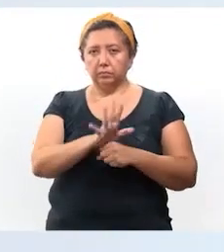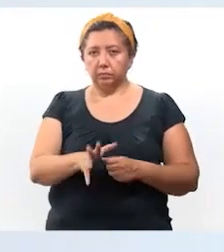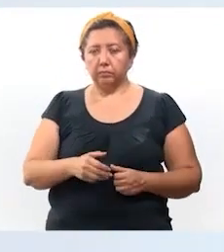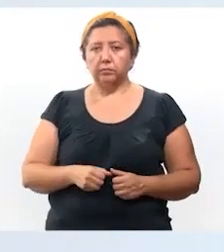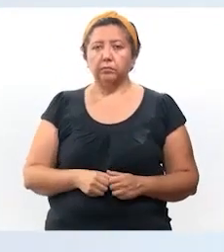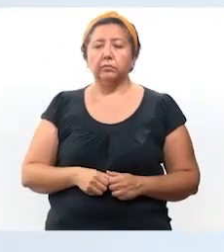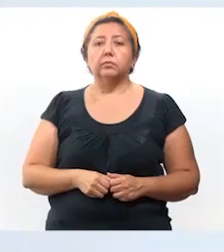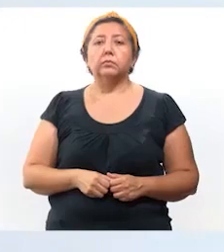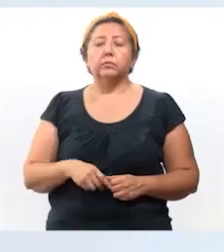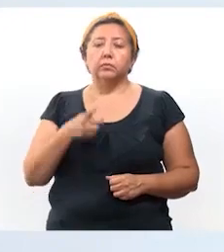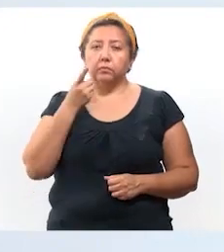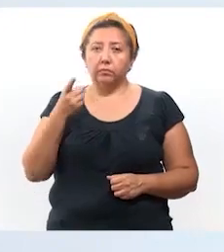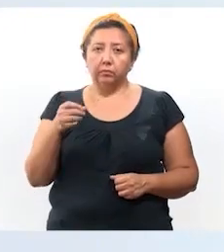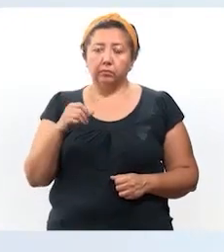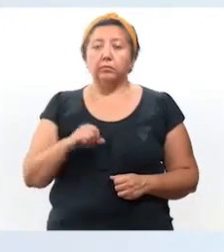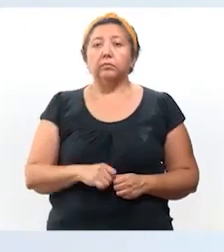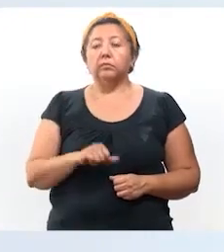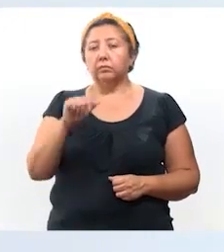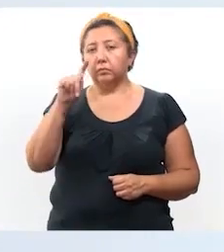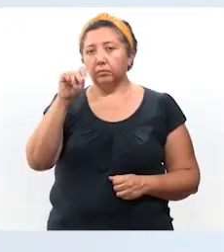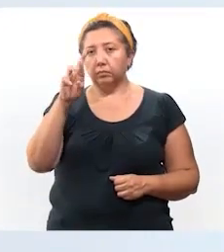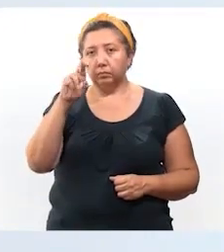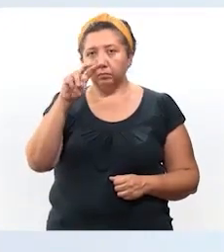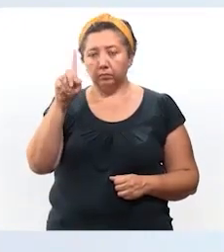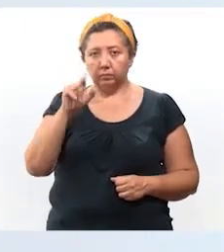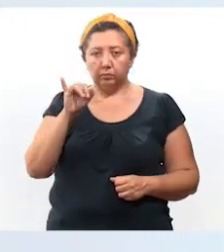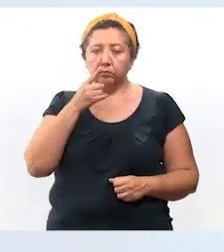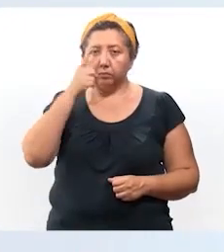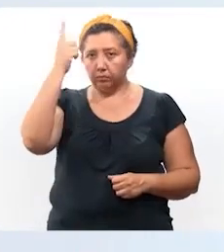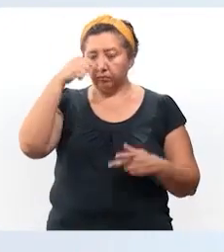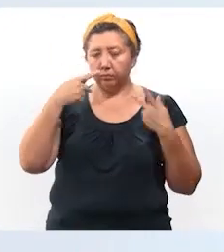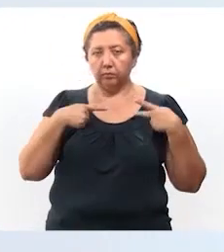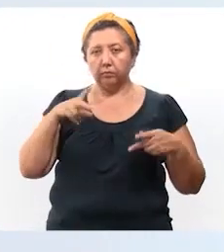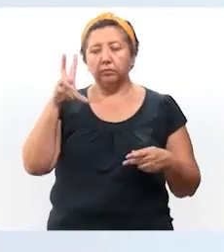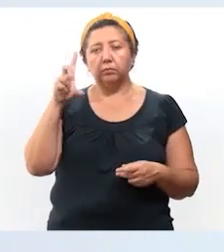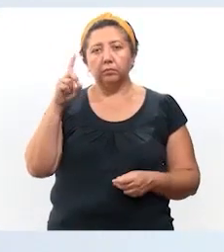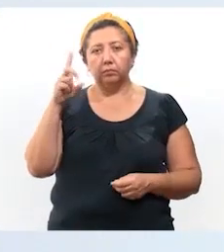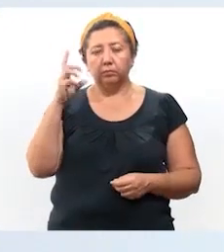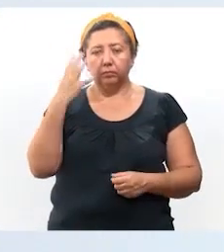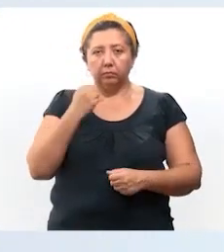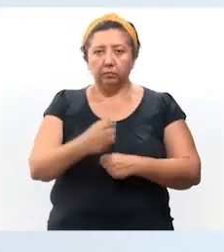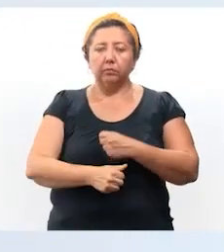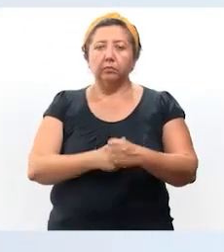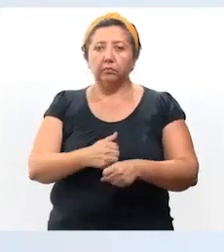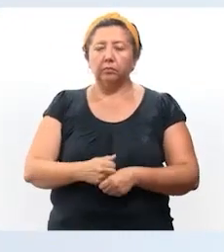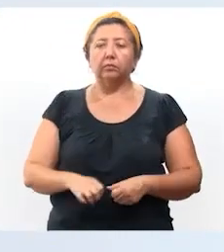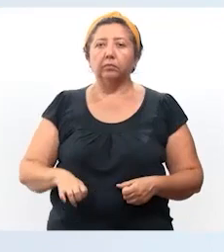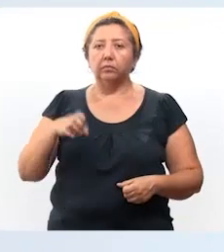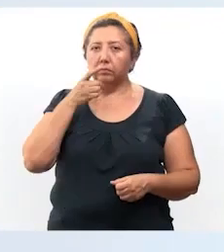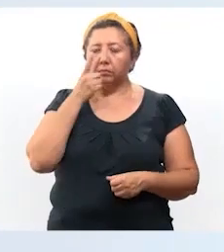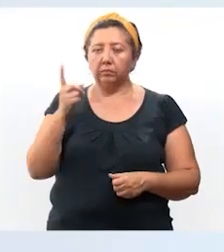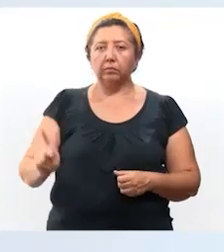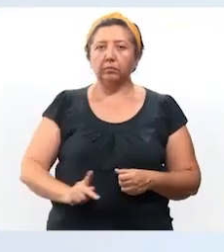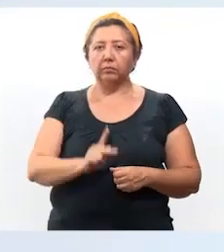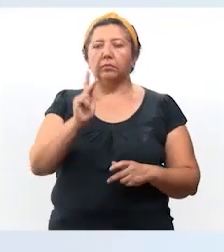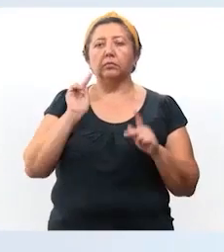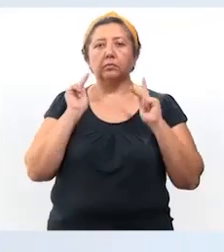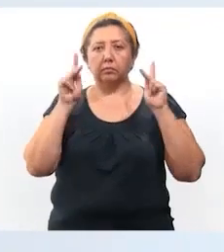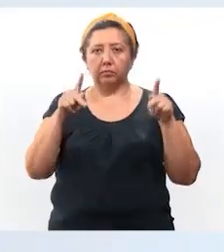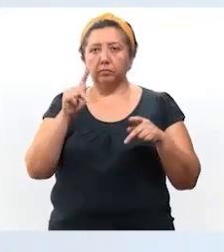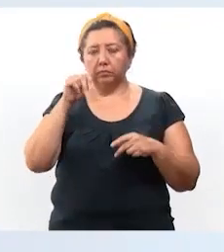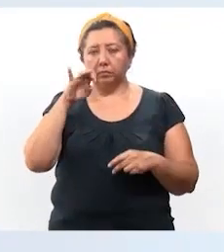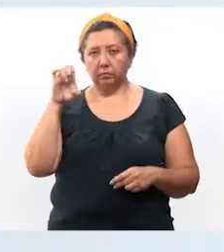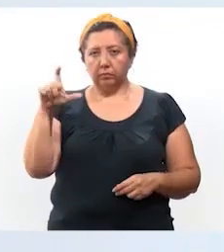vacuna contra el coronavirus de la farmacéutica AstraZeneca a personas de 30 a 39 años de edad de los municipios de